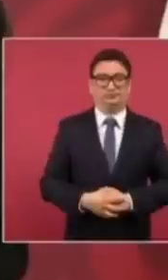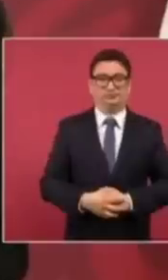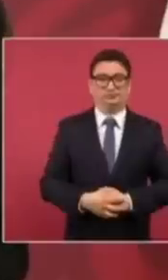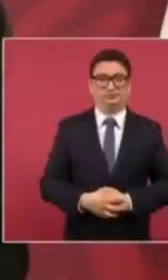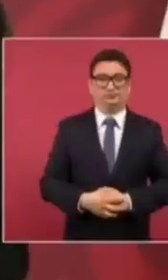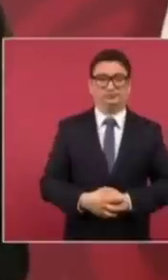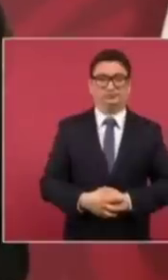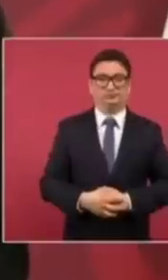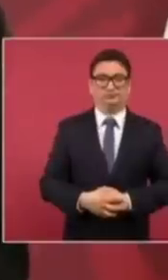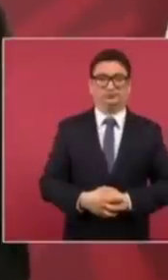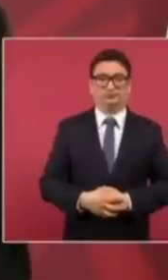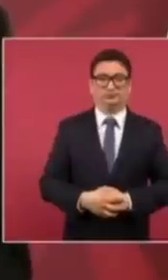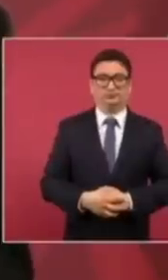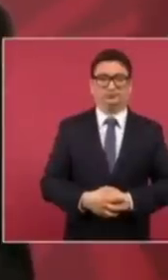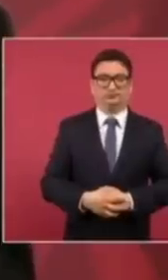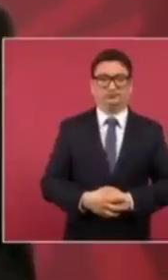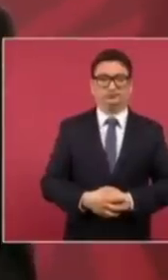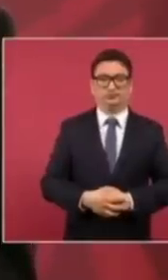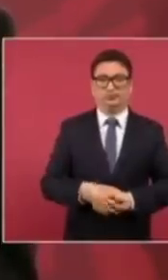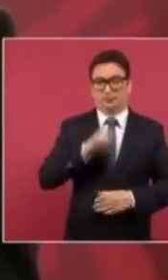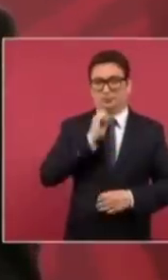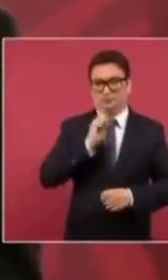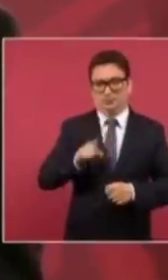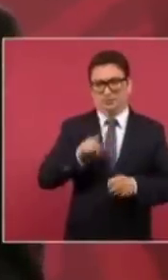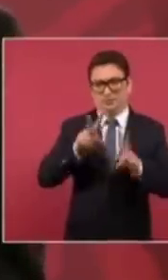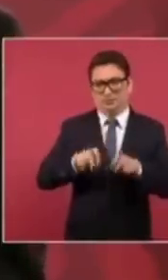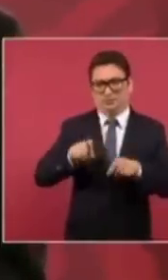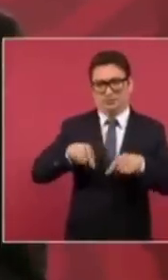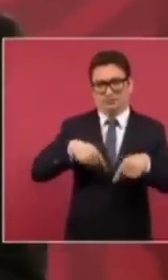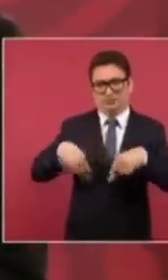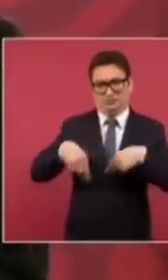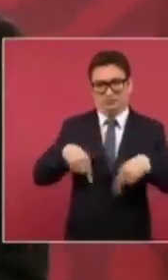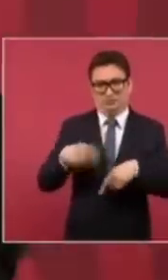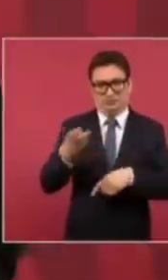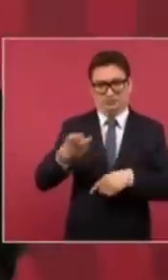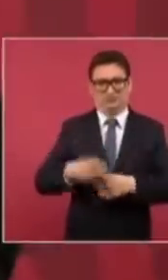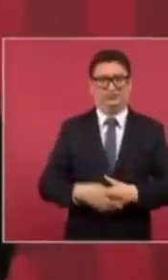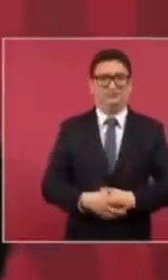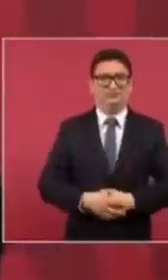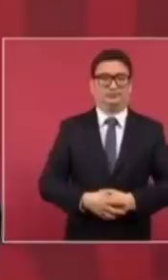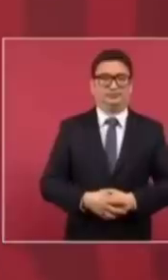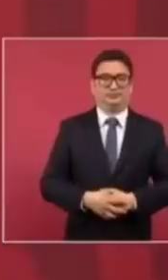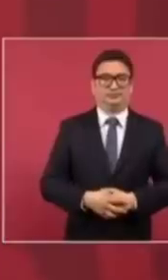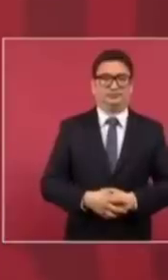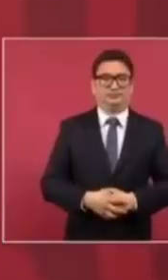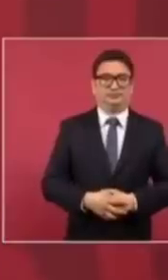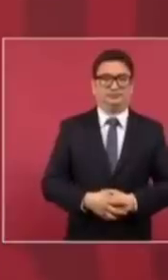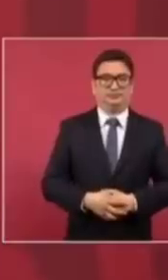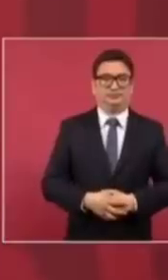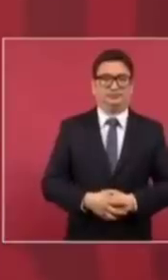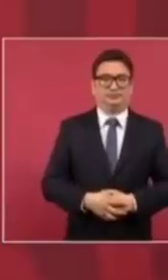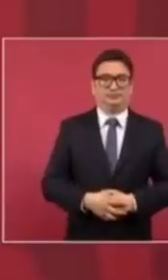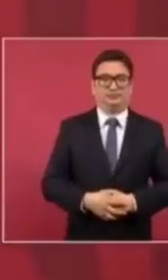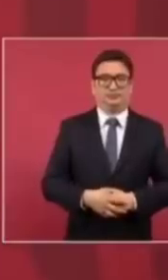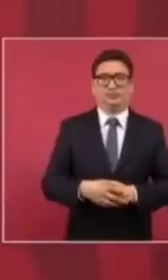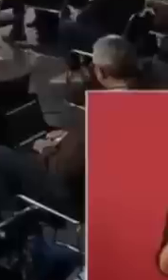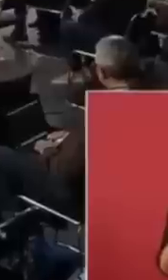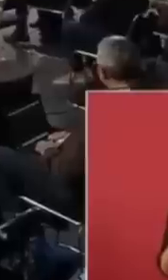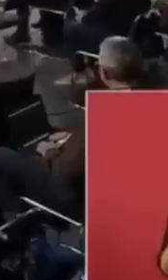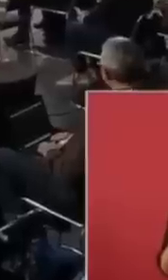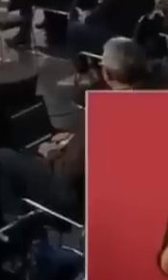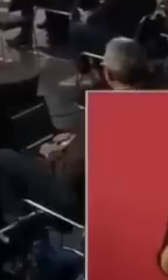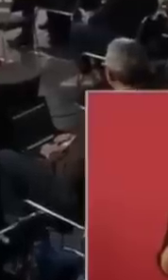muchos aficionados quedó el sabor de boca de que México entregó el partido ante Argentina que bajaron los brazos y que el técnico